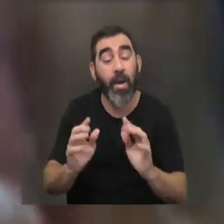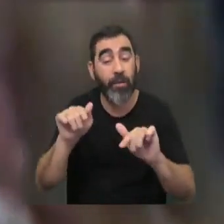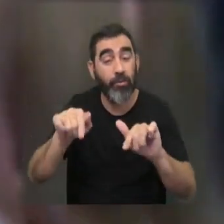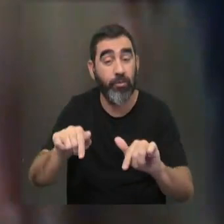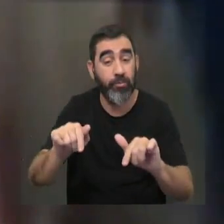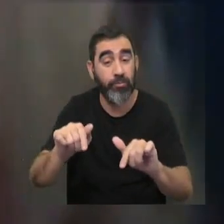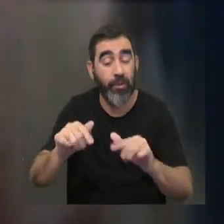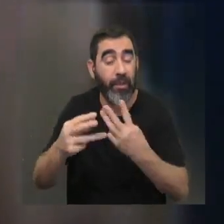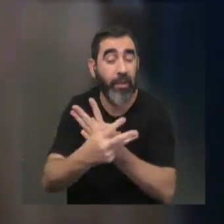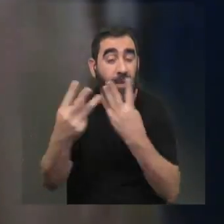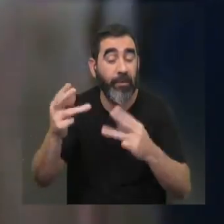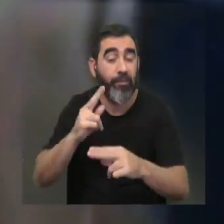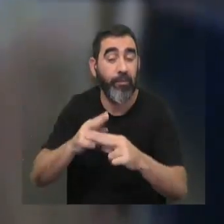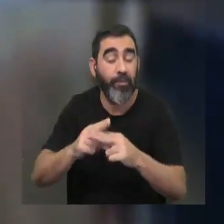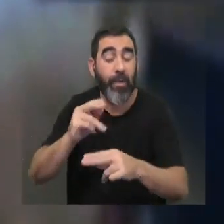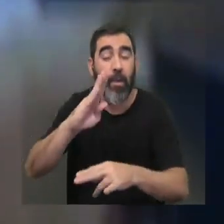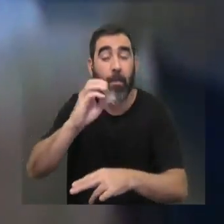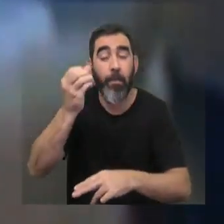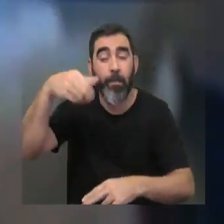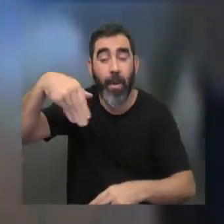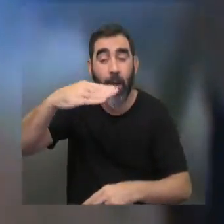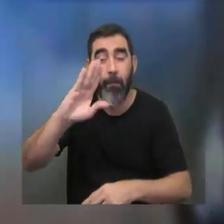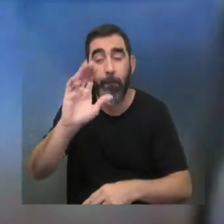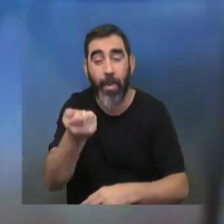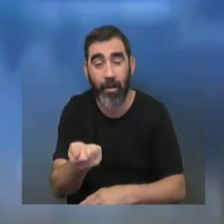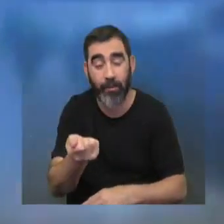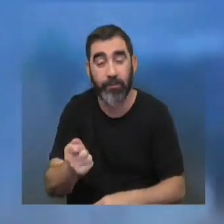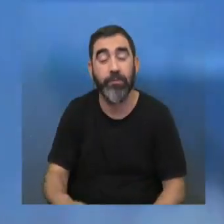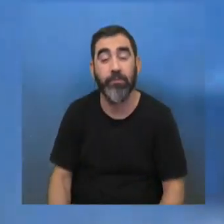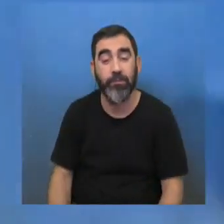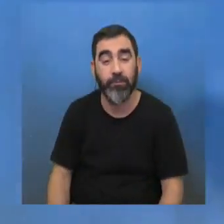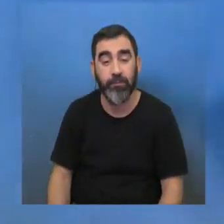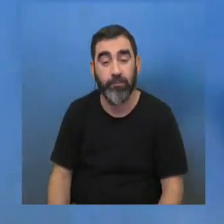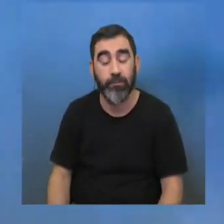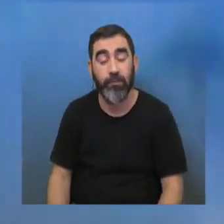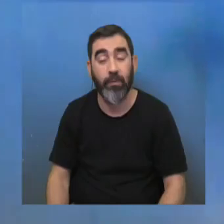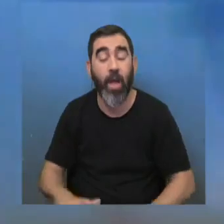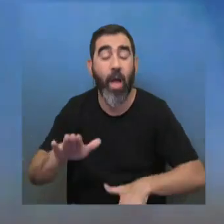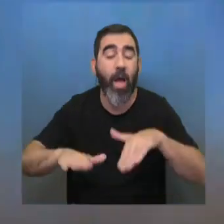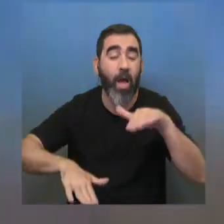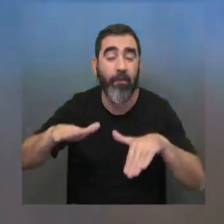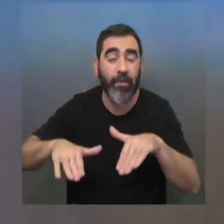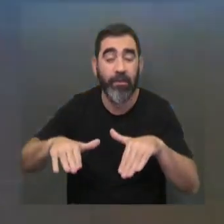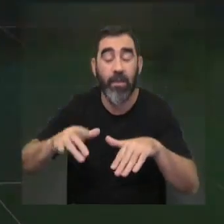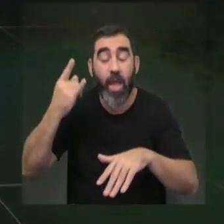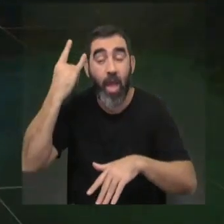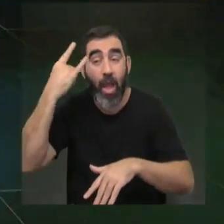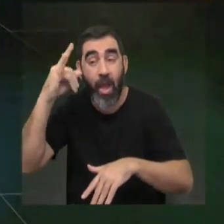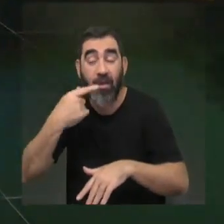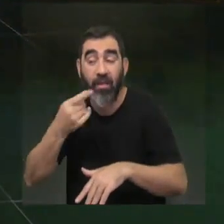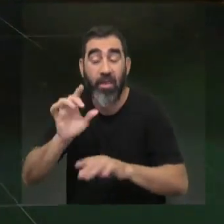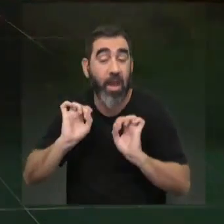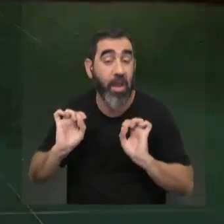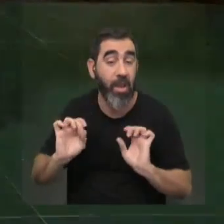que genéricamente conocemos como la pampa, ¿no? Esta zona geográfica que nos define y que muchas veces decimos, bueno, acá la ganadería se da de